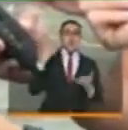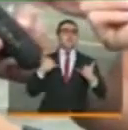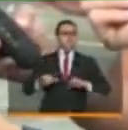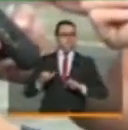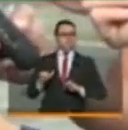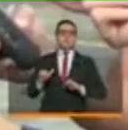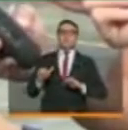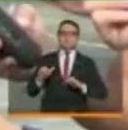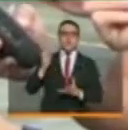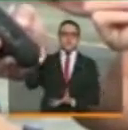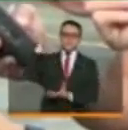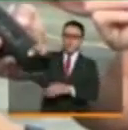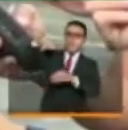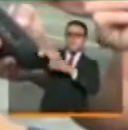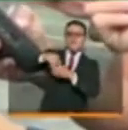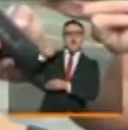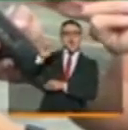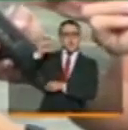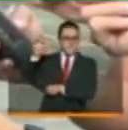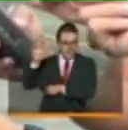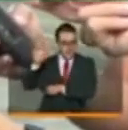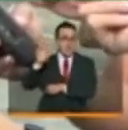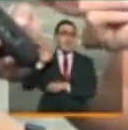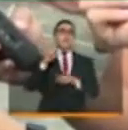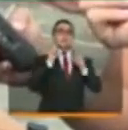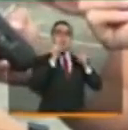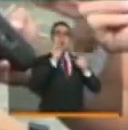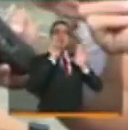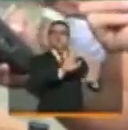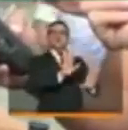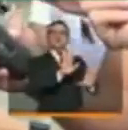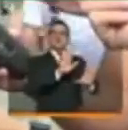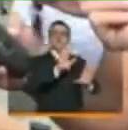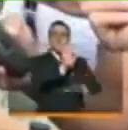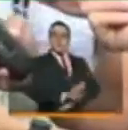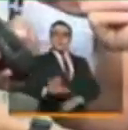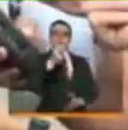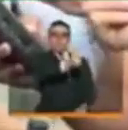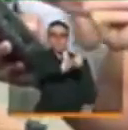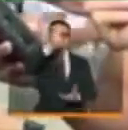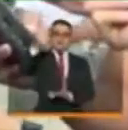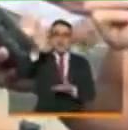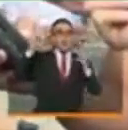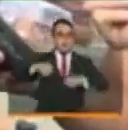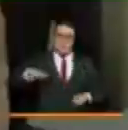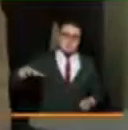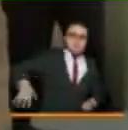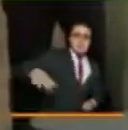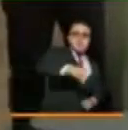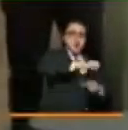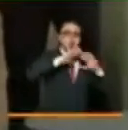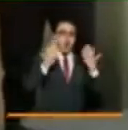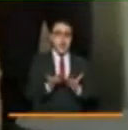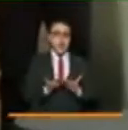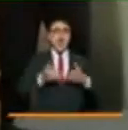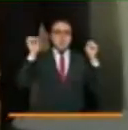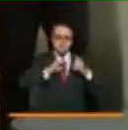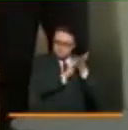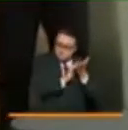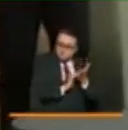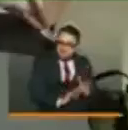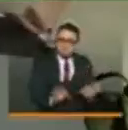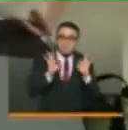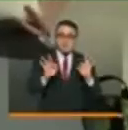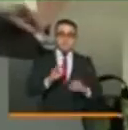de los recursos del FOME y de los recursos del departamento que permite que en todas las sedes estén esas adecuaciones. Durante sus recorridos